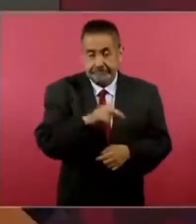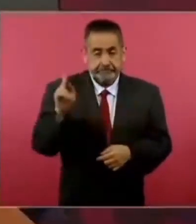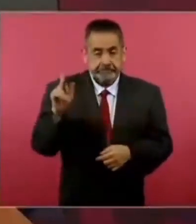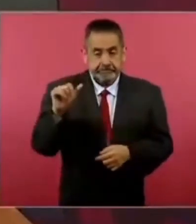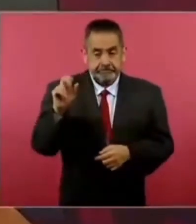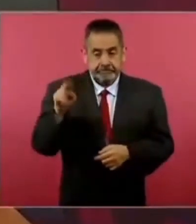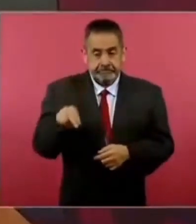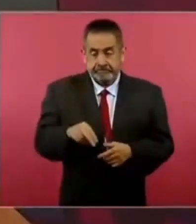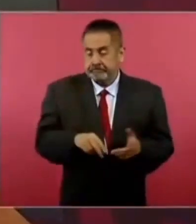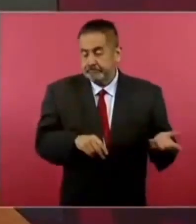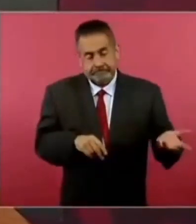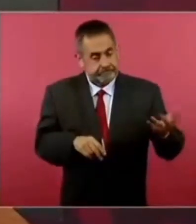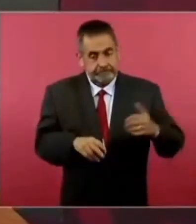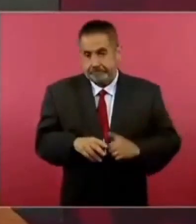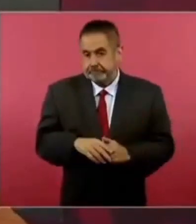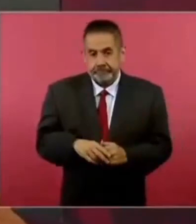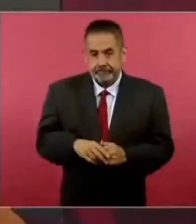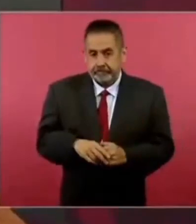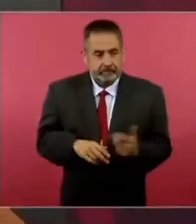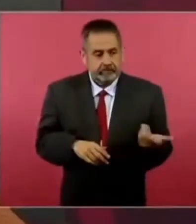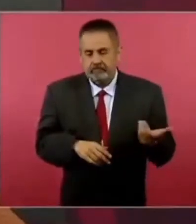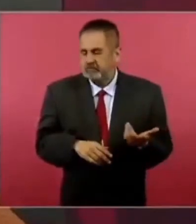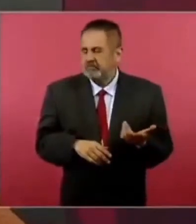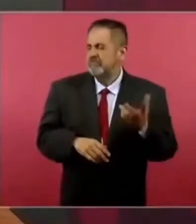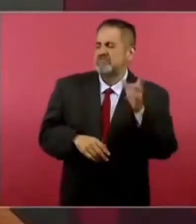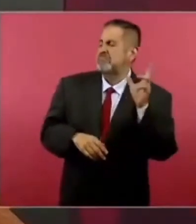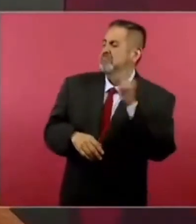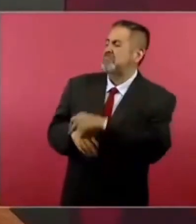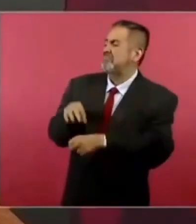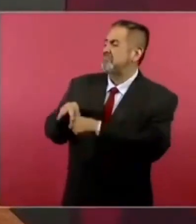porque habían actuado